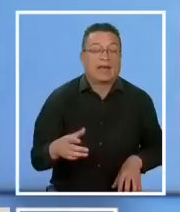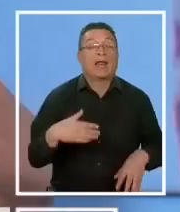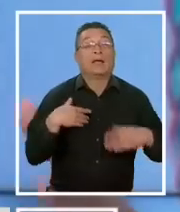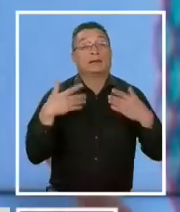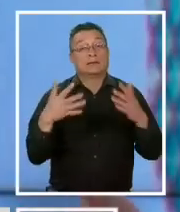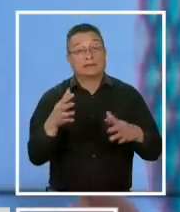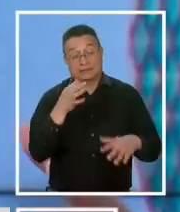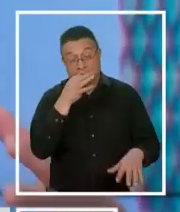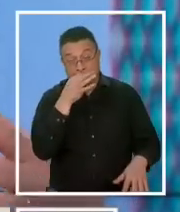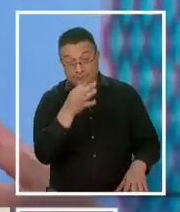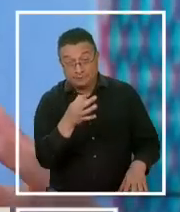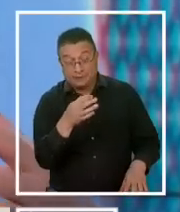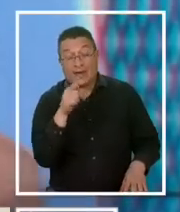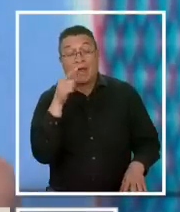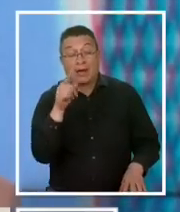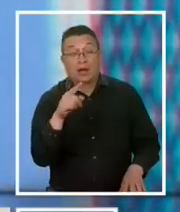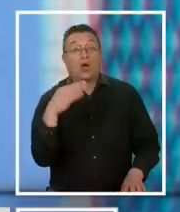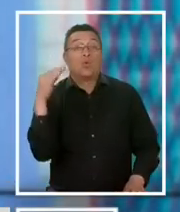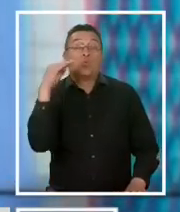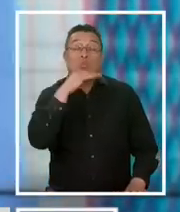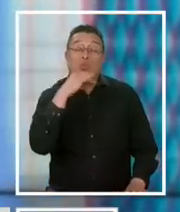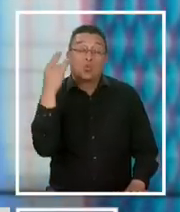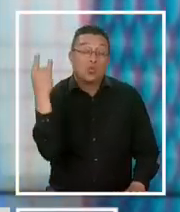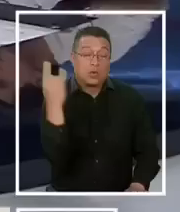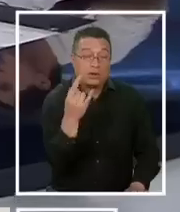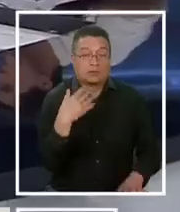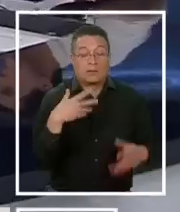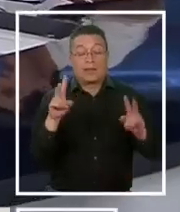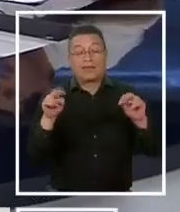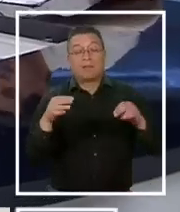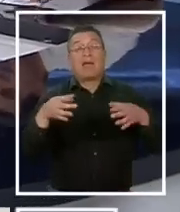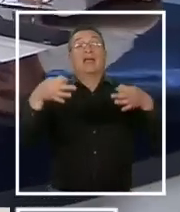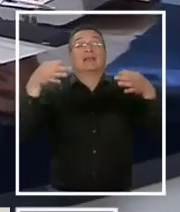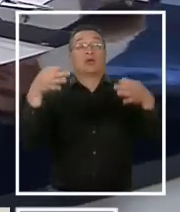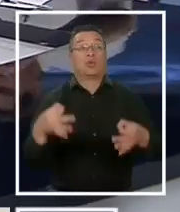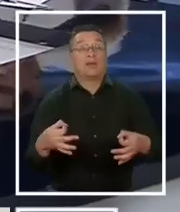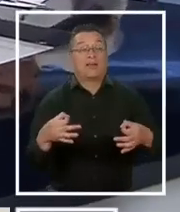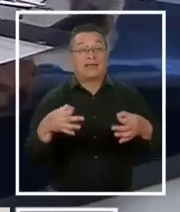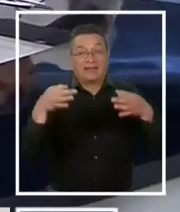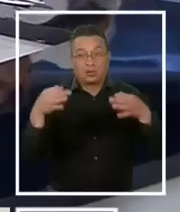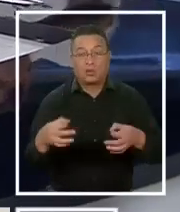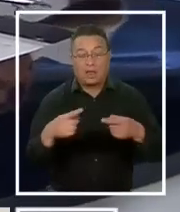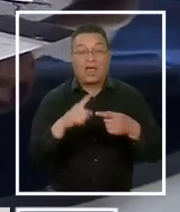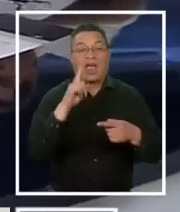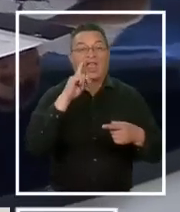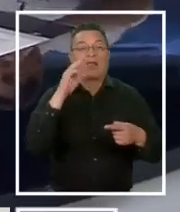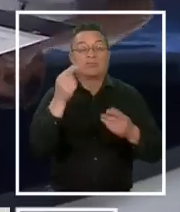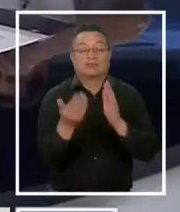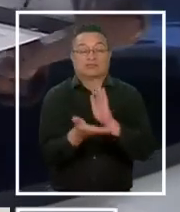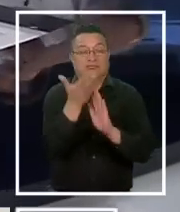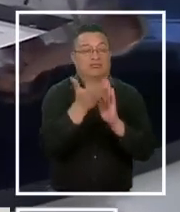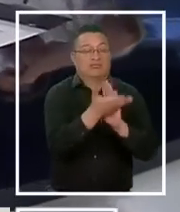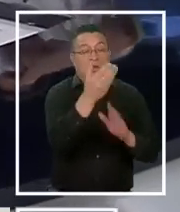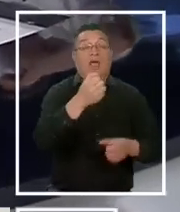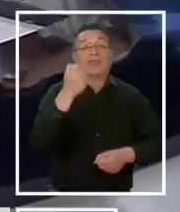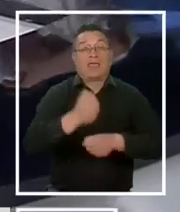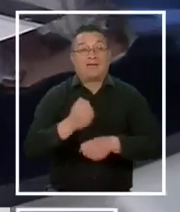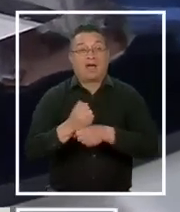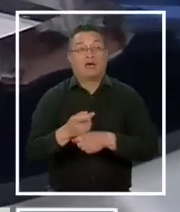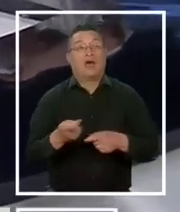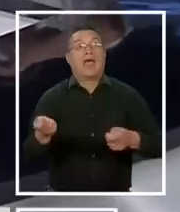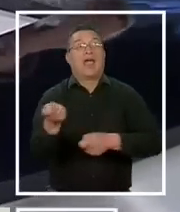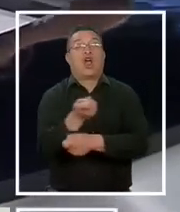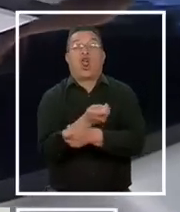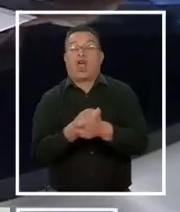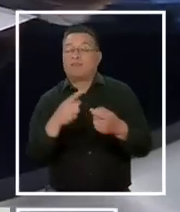las urgencias de la vida cotidiana hoy la seguridad la seguridad es la inflación el trabajo la economía